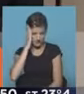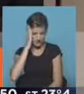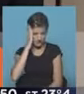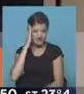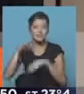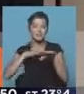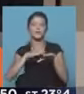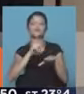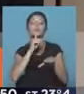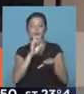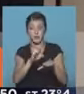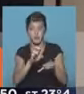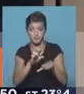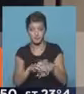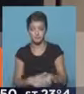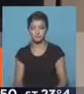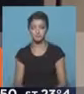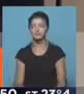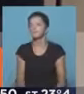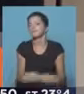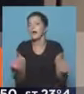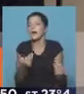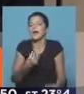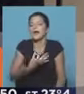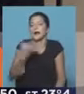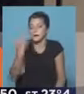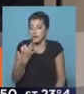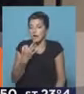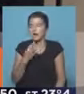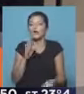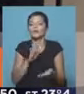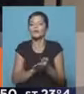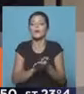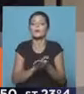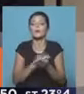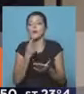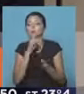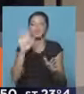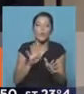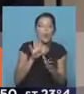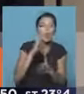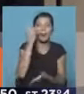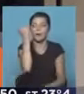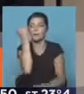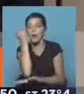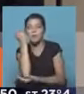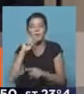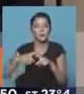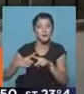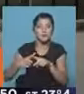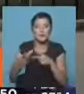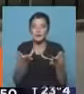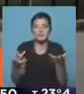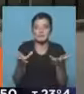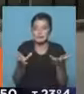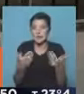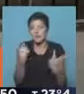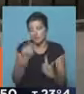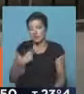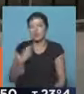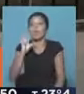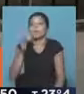porque es cierto uno en cuanto a la incertidumbre de la política y de la economía es verdad no somos gurúes ahora podemos adivinar